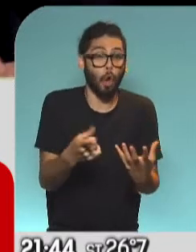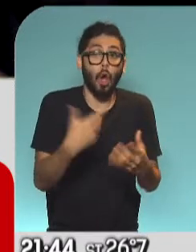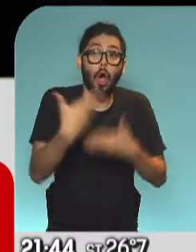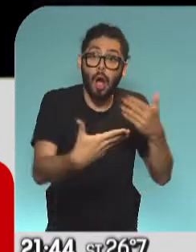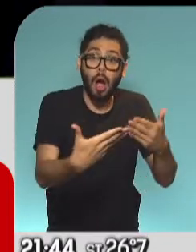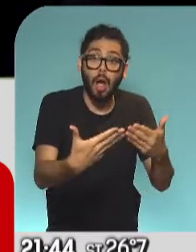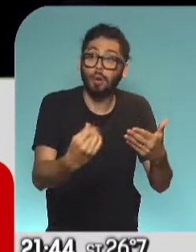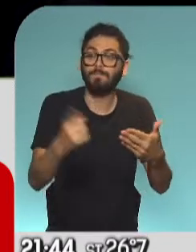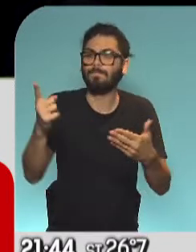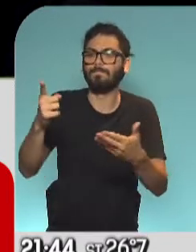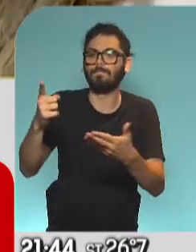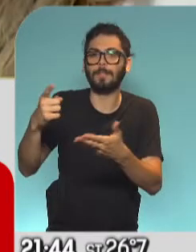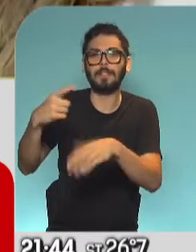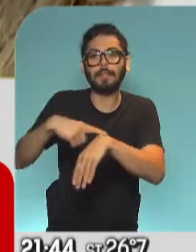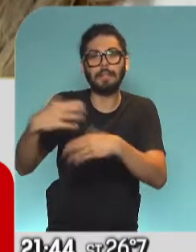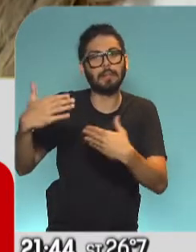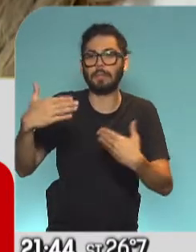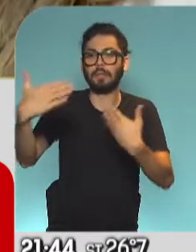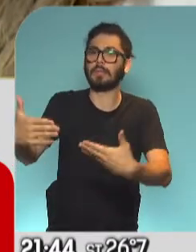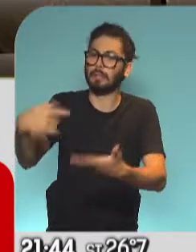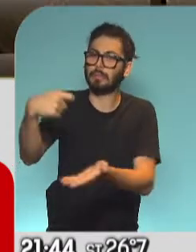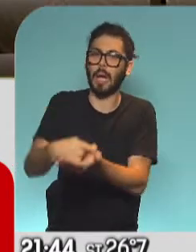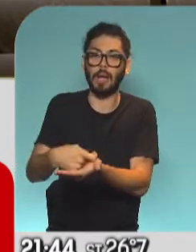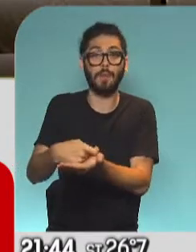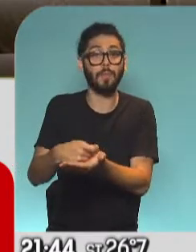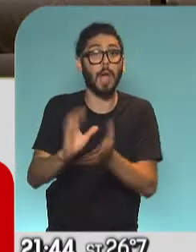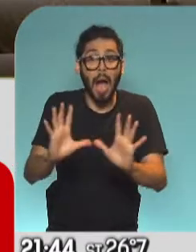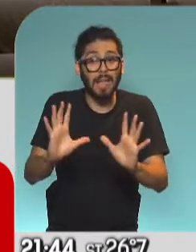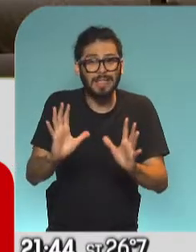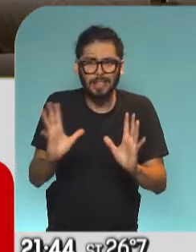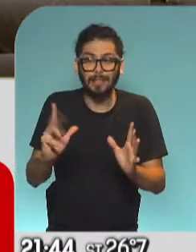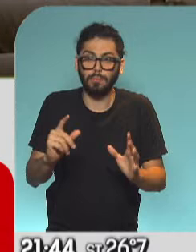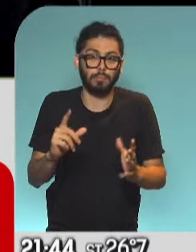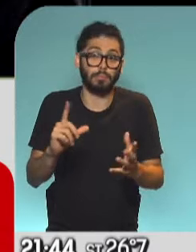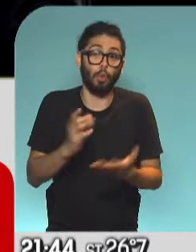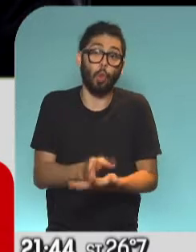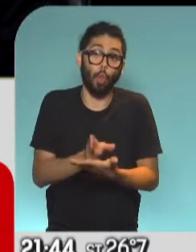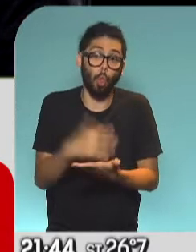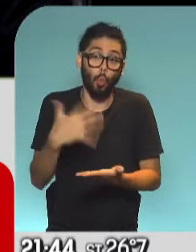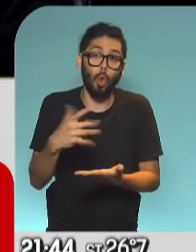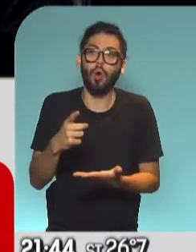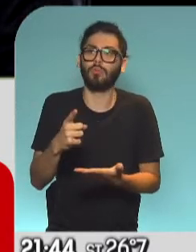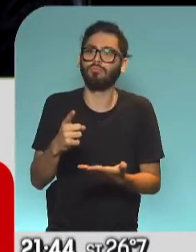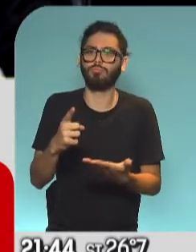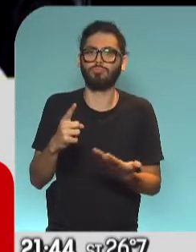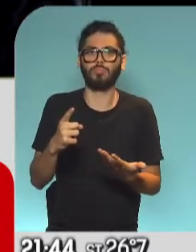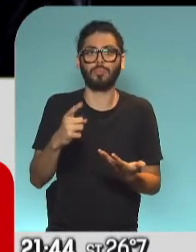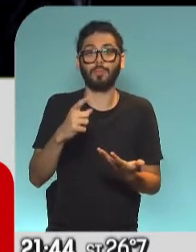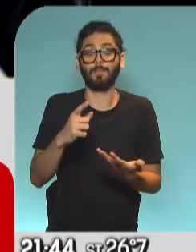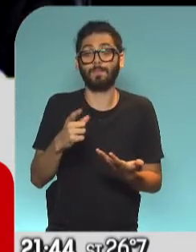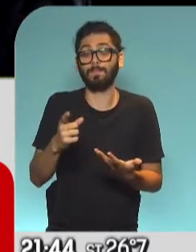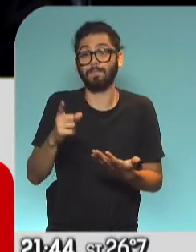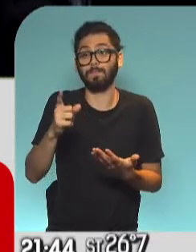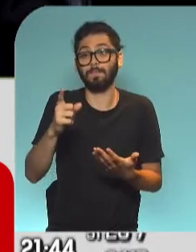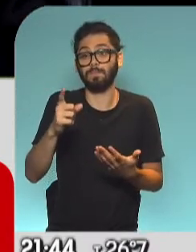no puede pagar antes de tanto tiempo la deuda. Bueno, este fue el planteo, así de duro fue el cuestionamiento